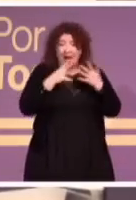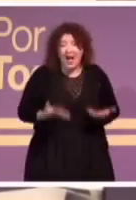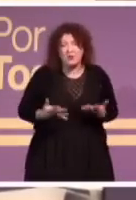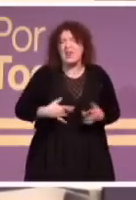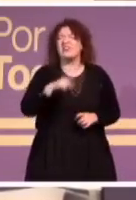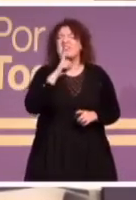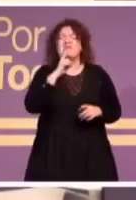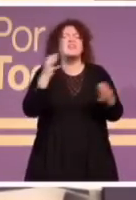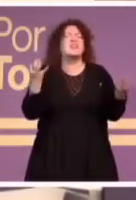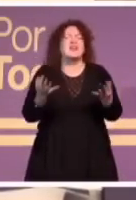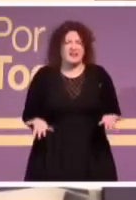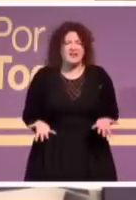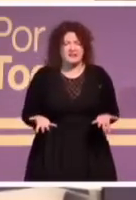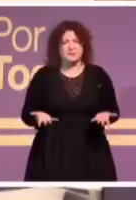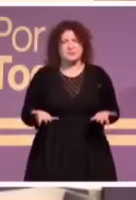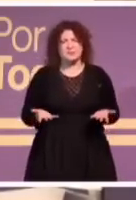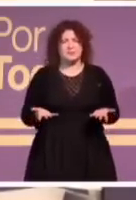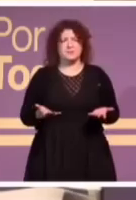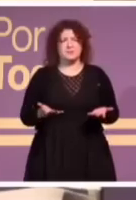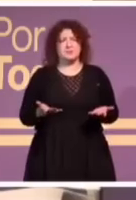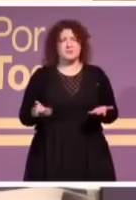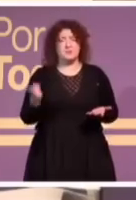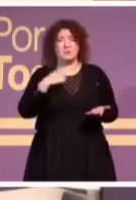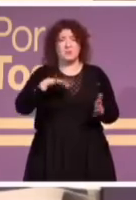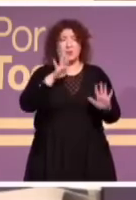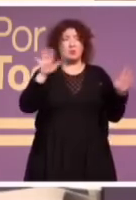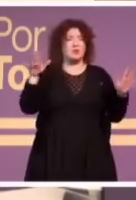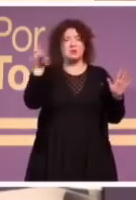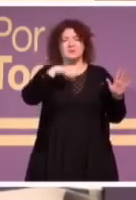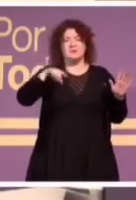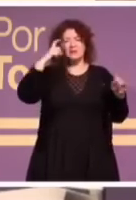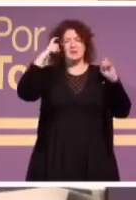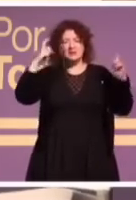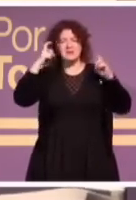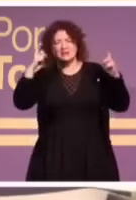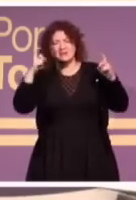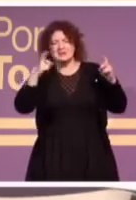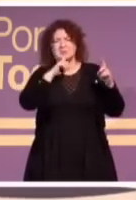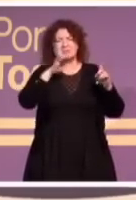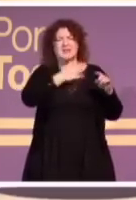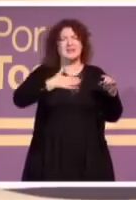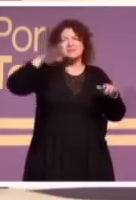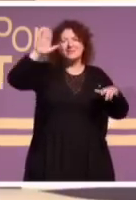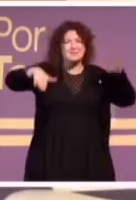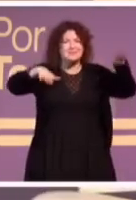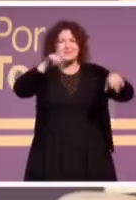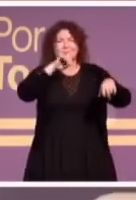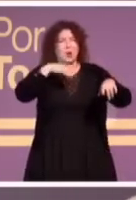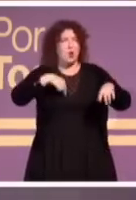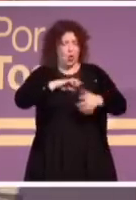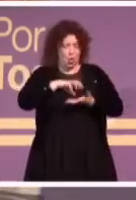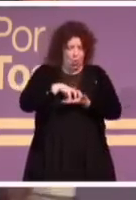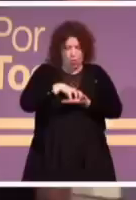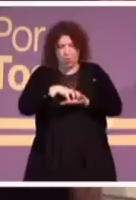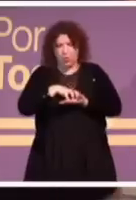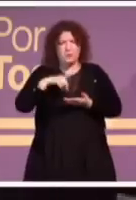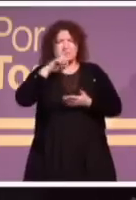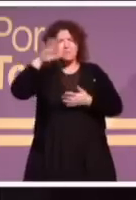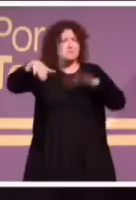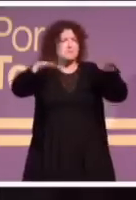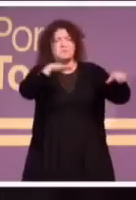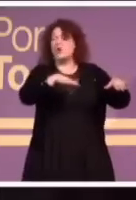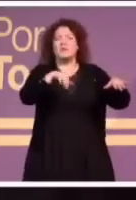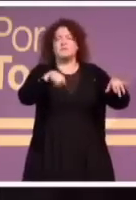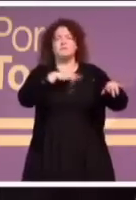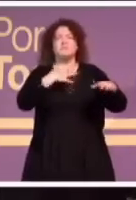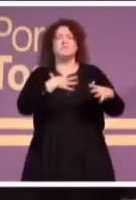lo difícil era alzar la voz cuando había una campaña montada para que todas dudásemos de nosotras mismas.